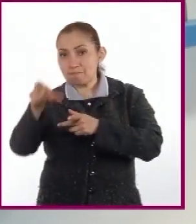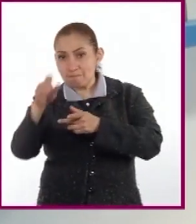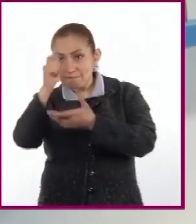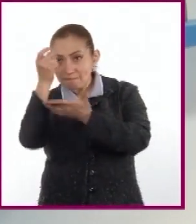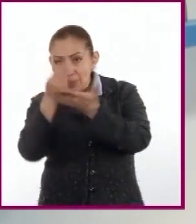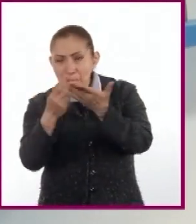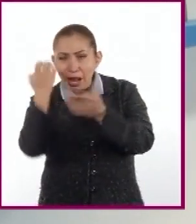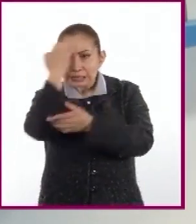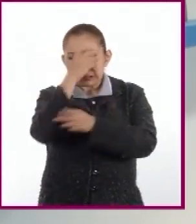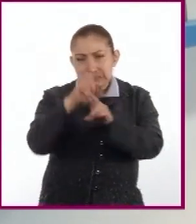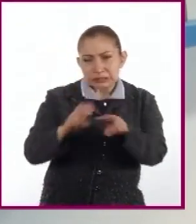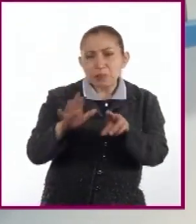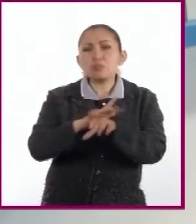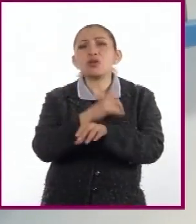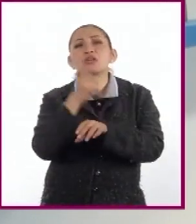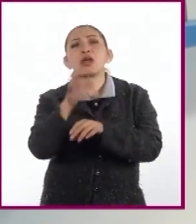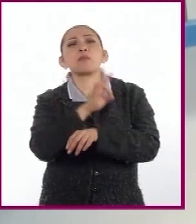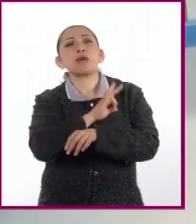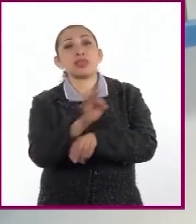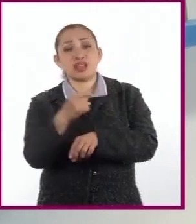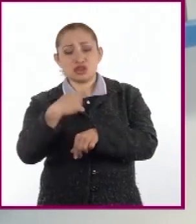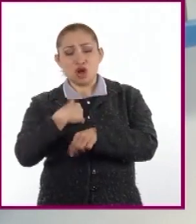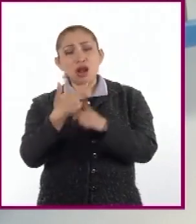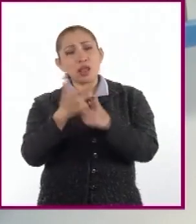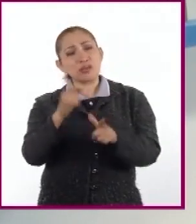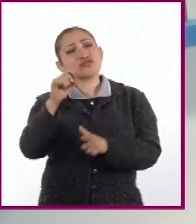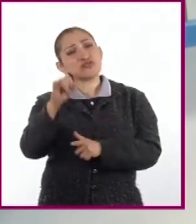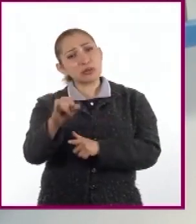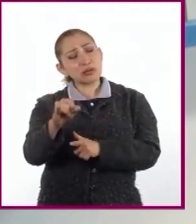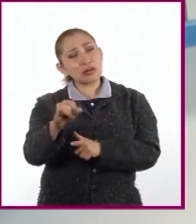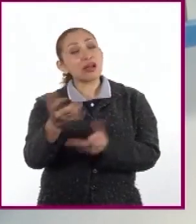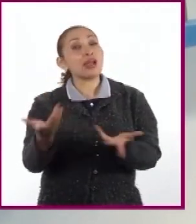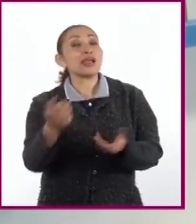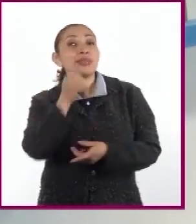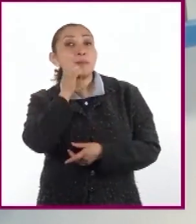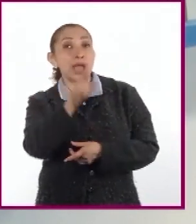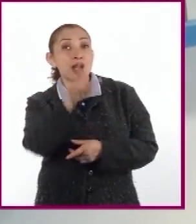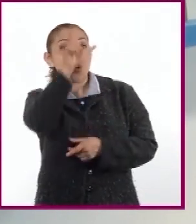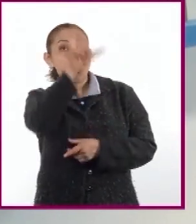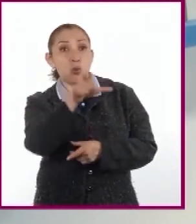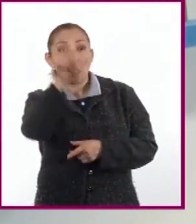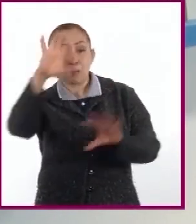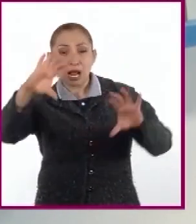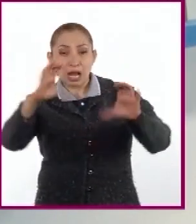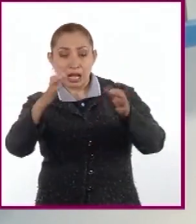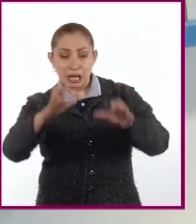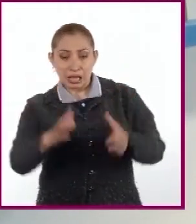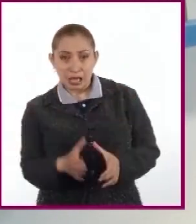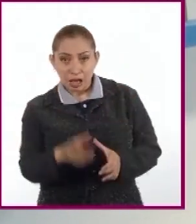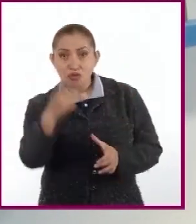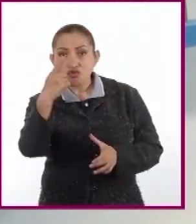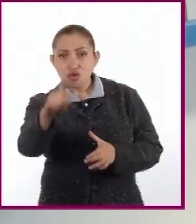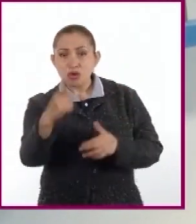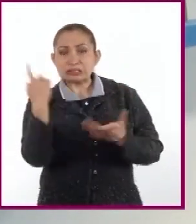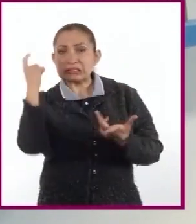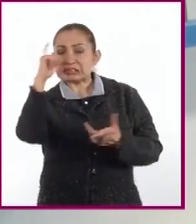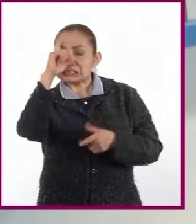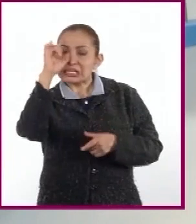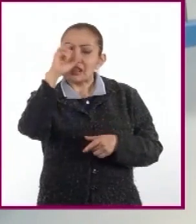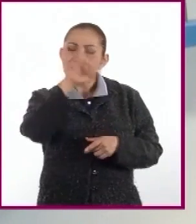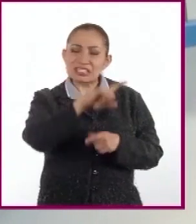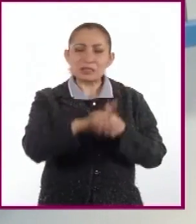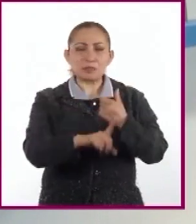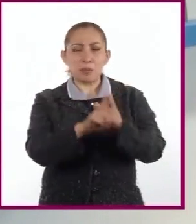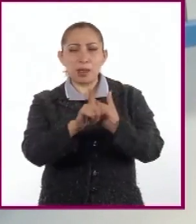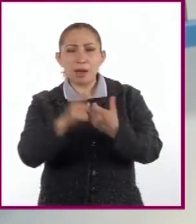para analizar por qué pueden decir que son libres. También harán un cuadro para clasificar sus desafíos y tensiones